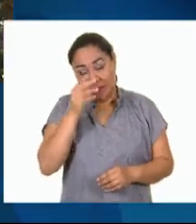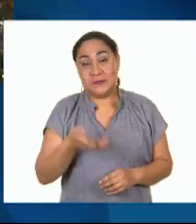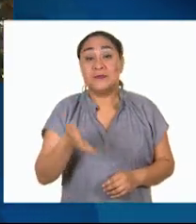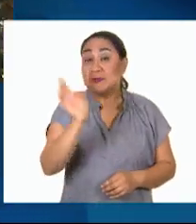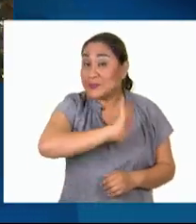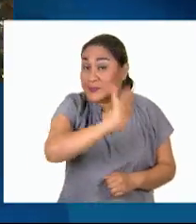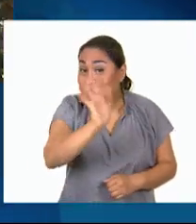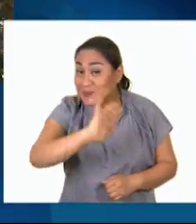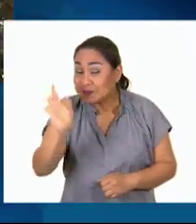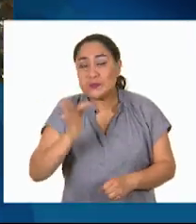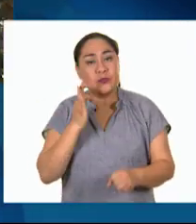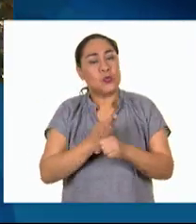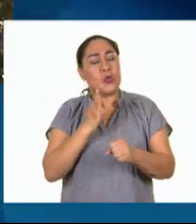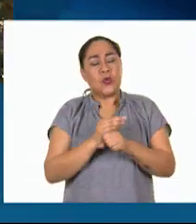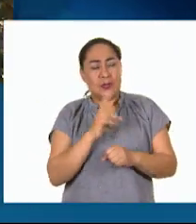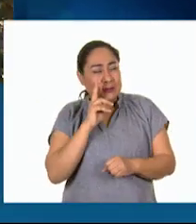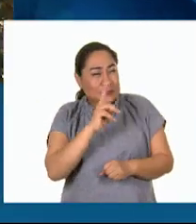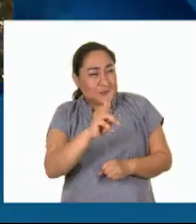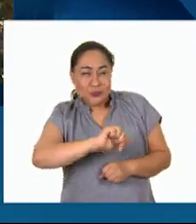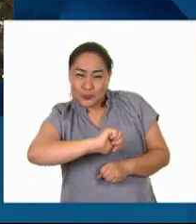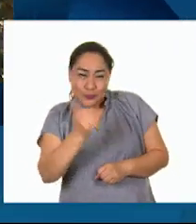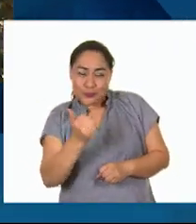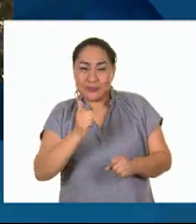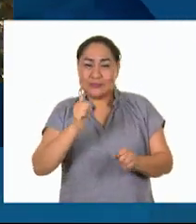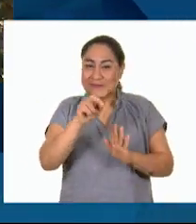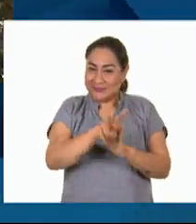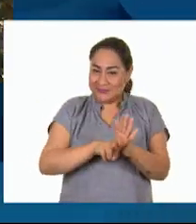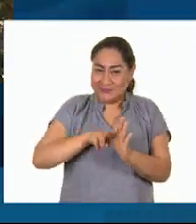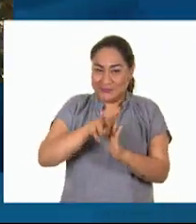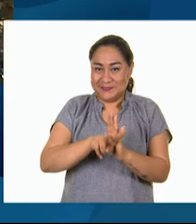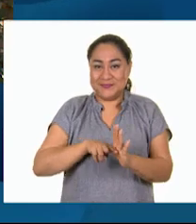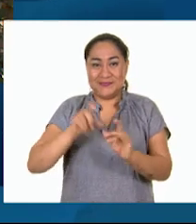¡Hola! Vamos a ver el siguiente video.